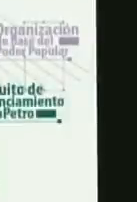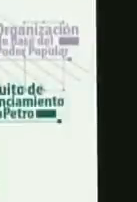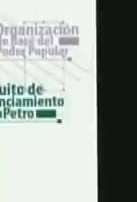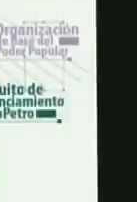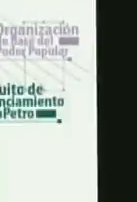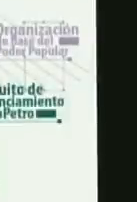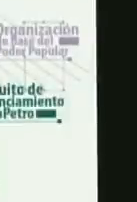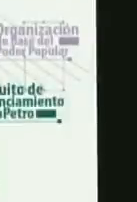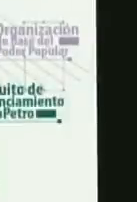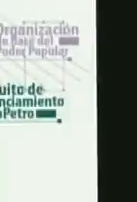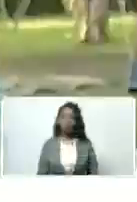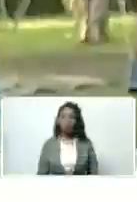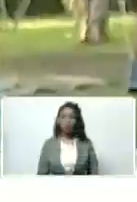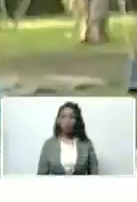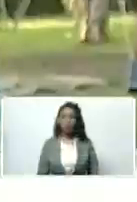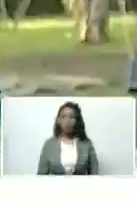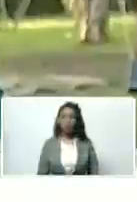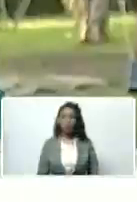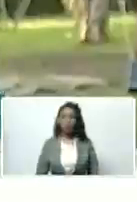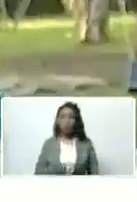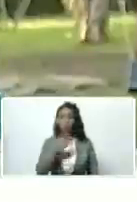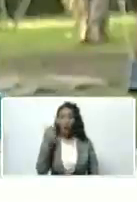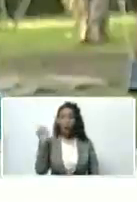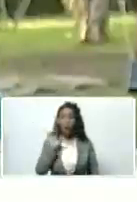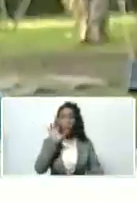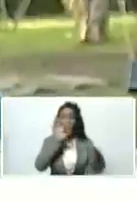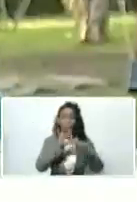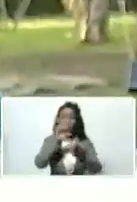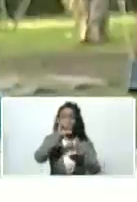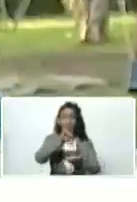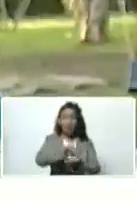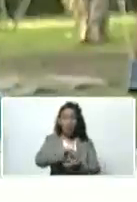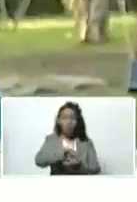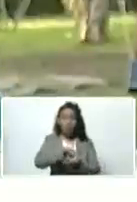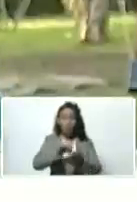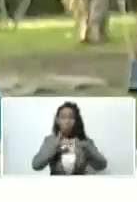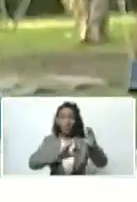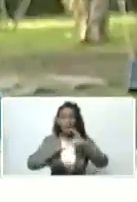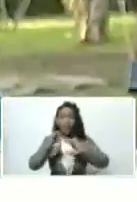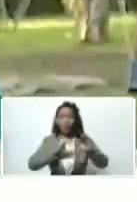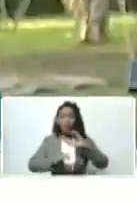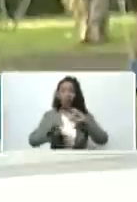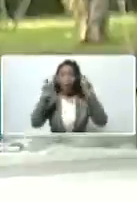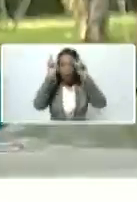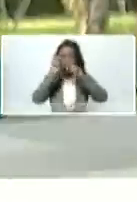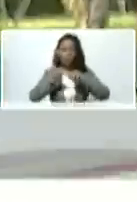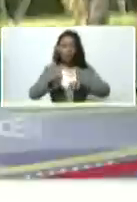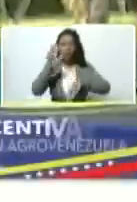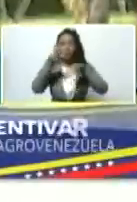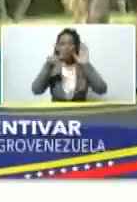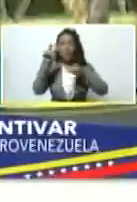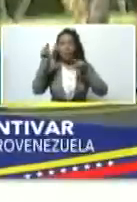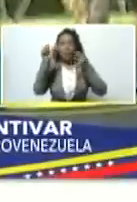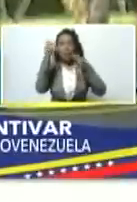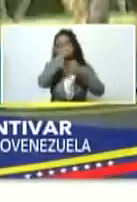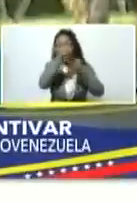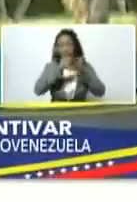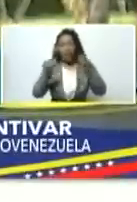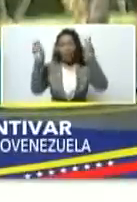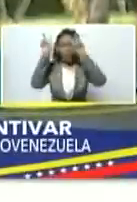articulando todos los centros científicos de investigación tenemos trece líneas de investigación